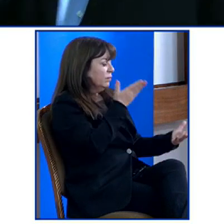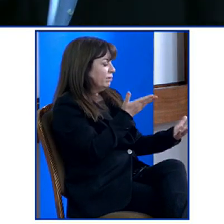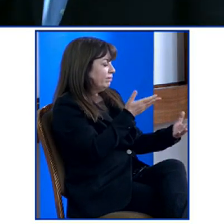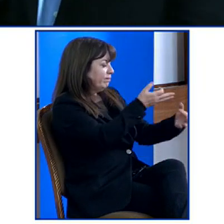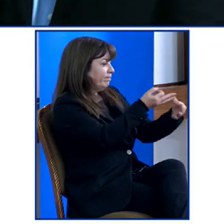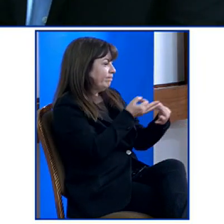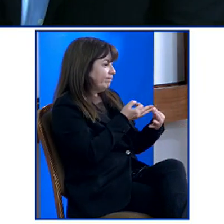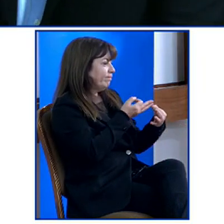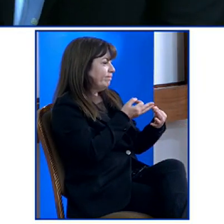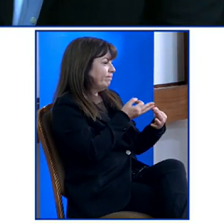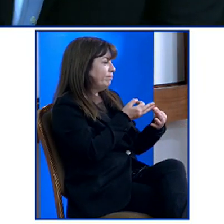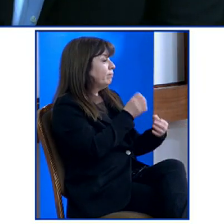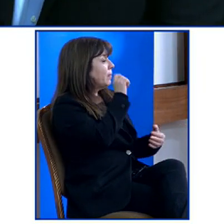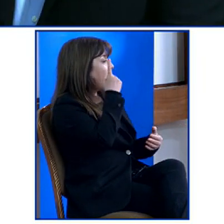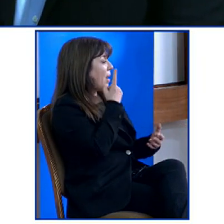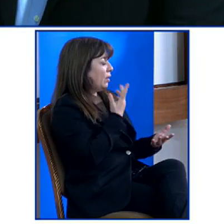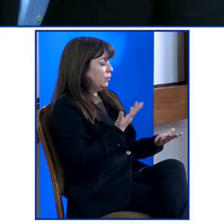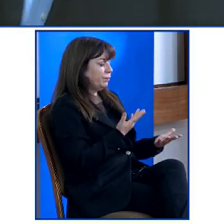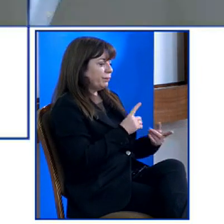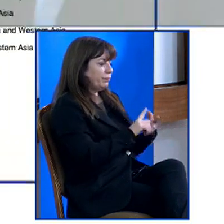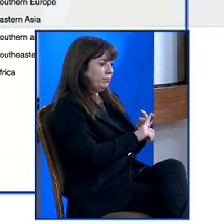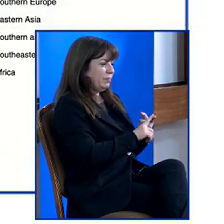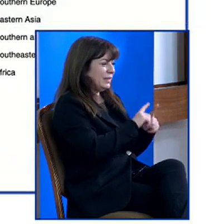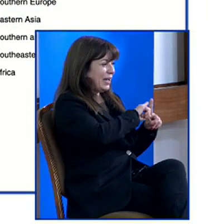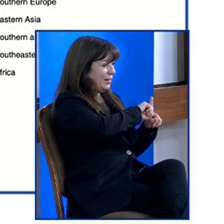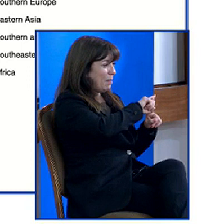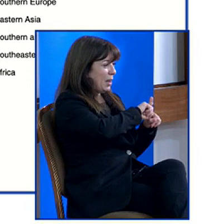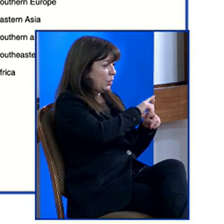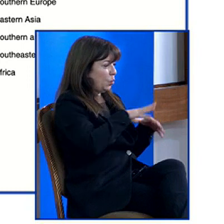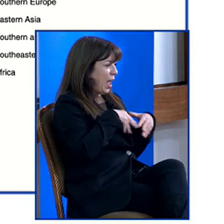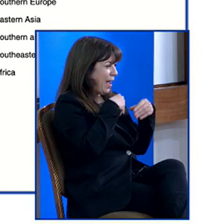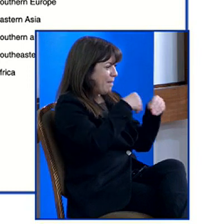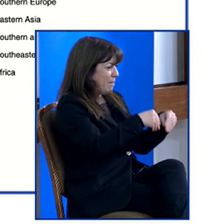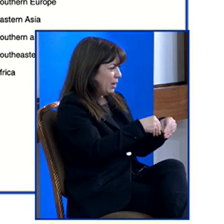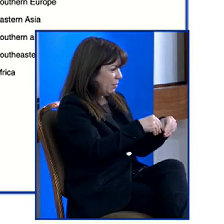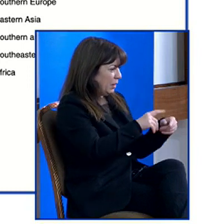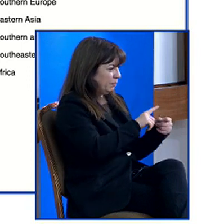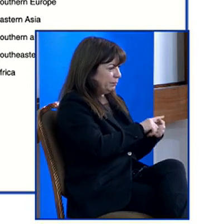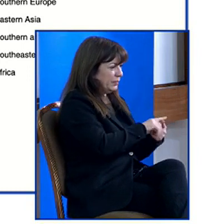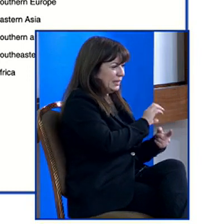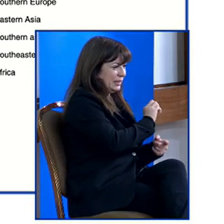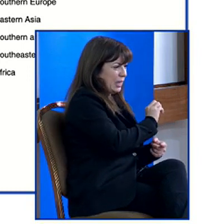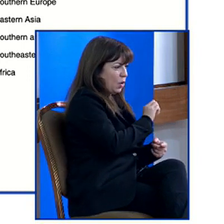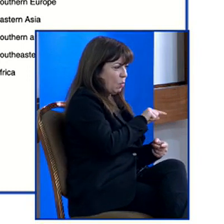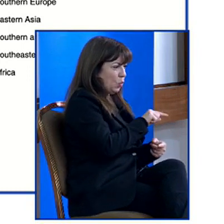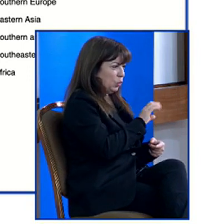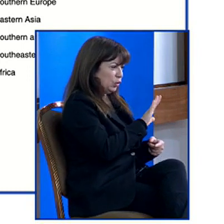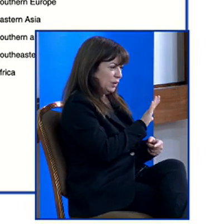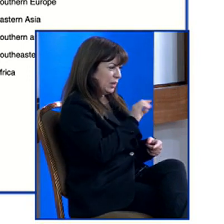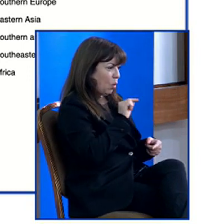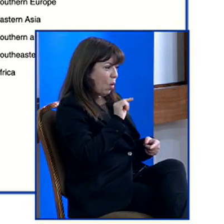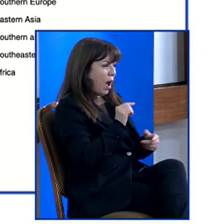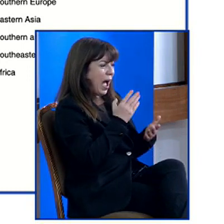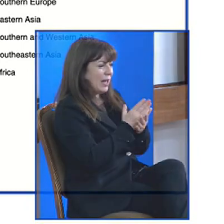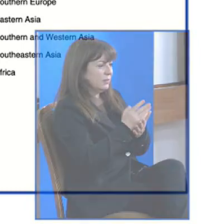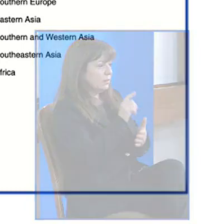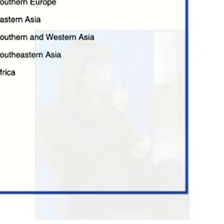en primer lugar, que las temperaturas se han incrementado entre 0,5 y 1 grado en